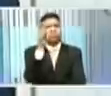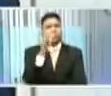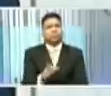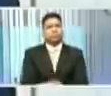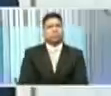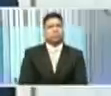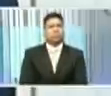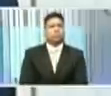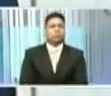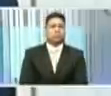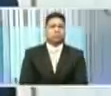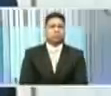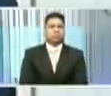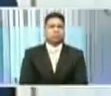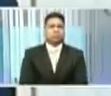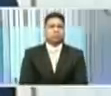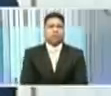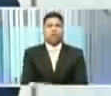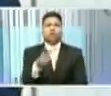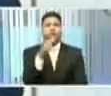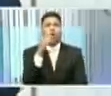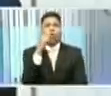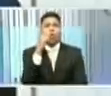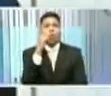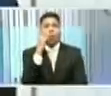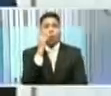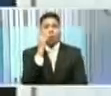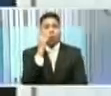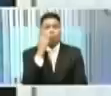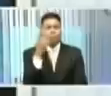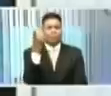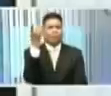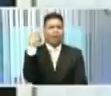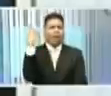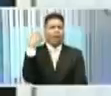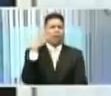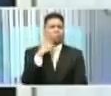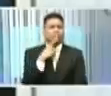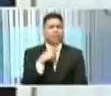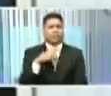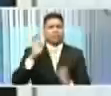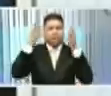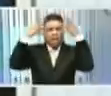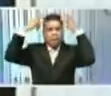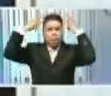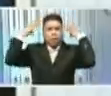de este personaje funesto, dinosaurio de la Cuarta República, Ramos Alud.